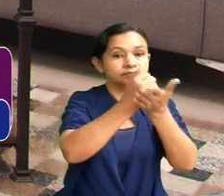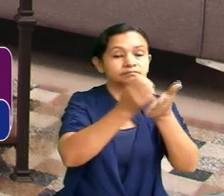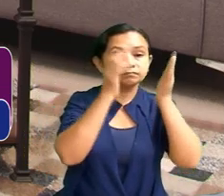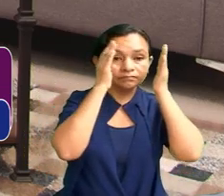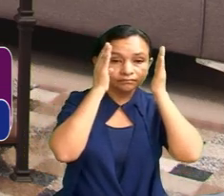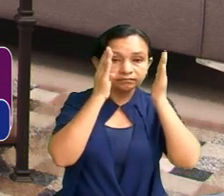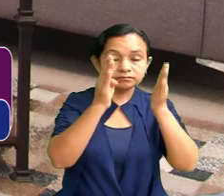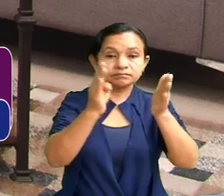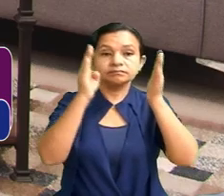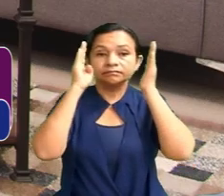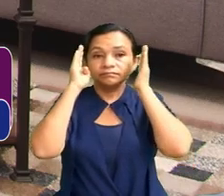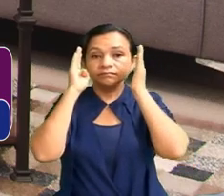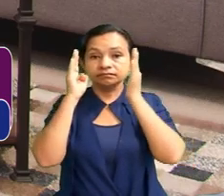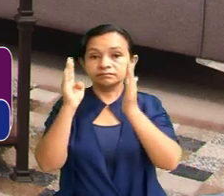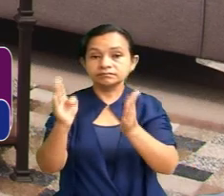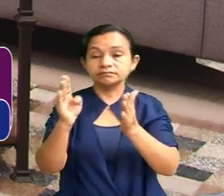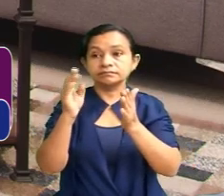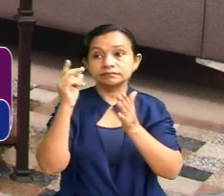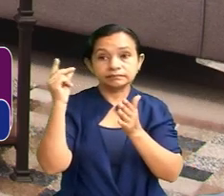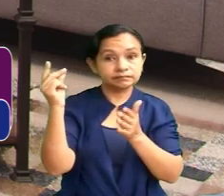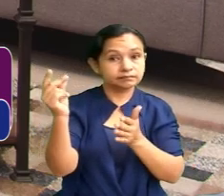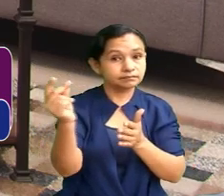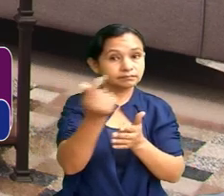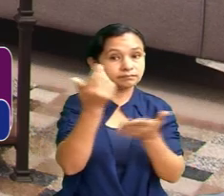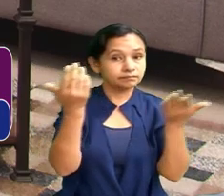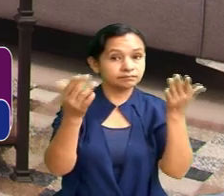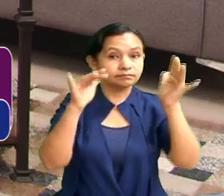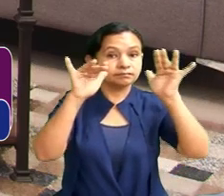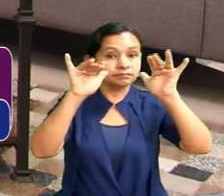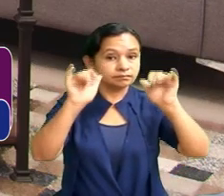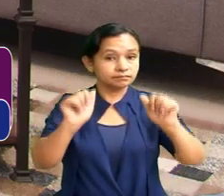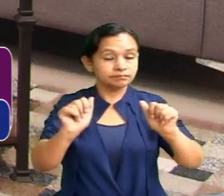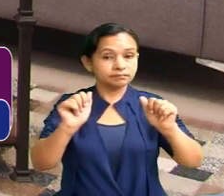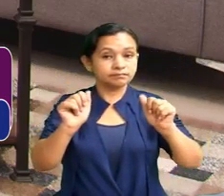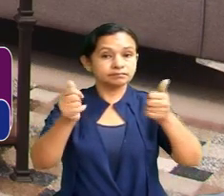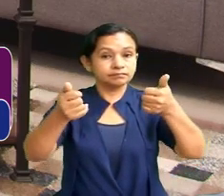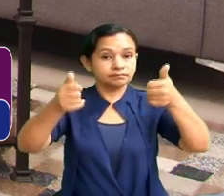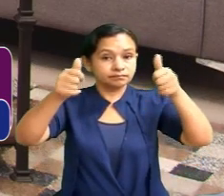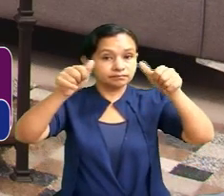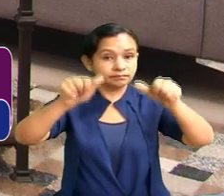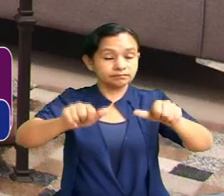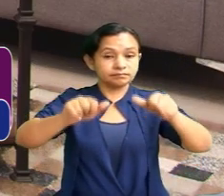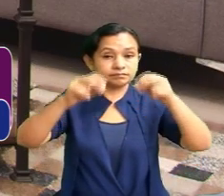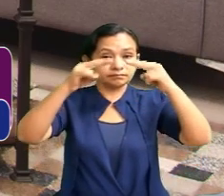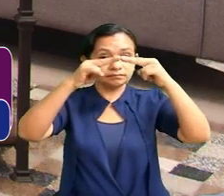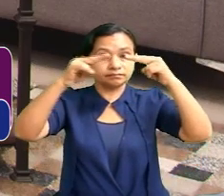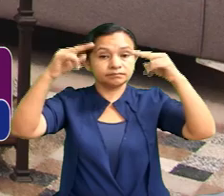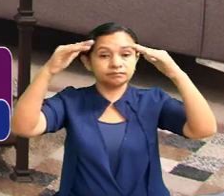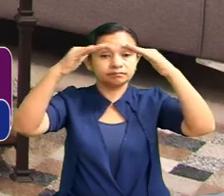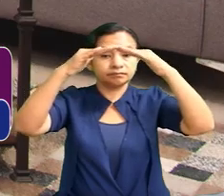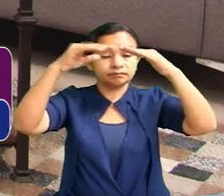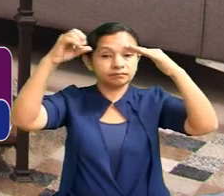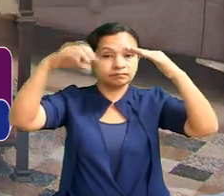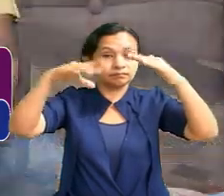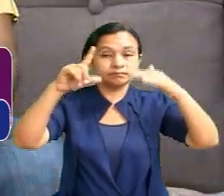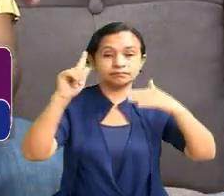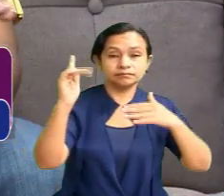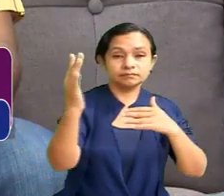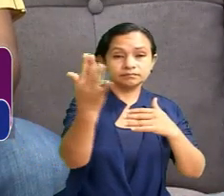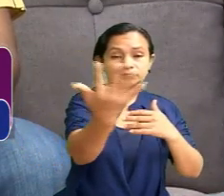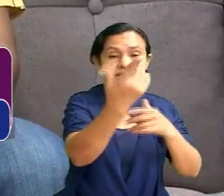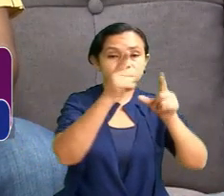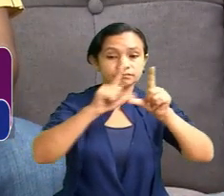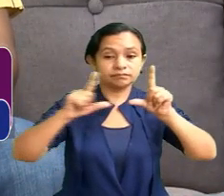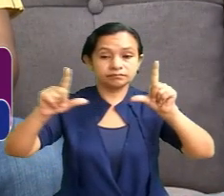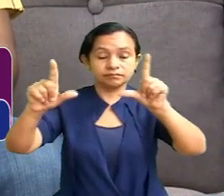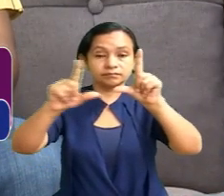atención por alguna emergencia pero también desde ella estableciendo también electrificación en todos los destinos para que precisamente